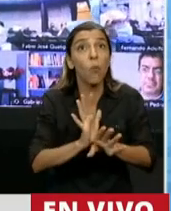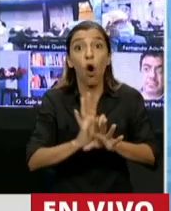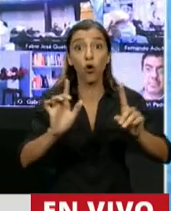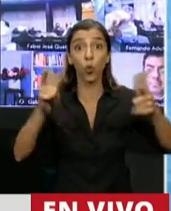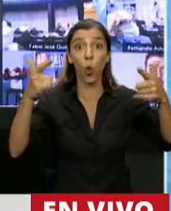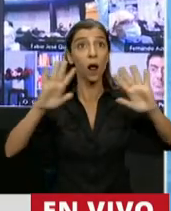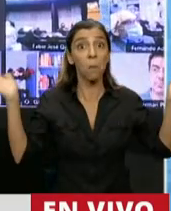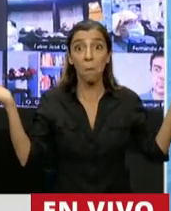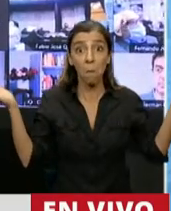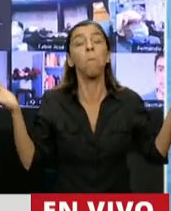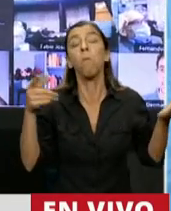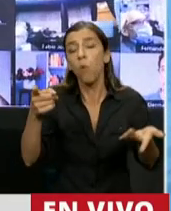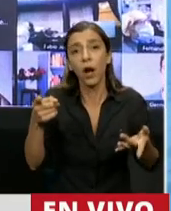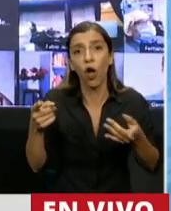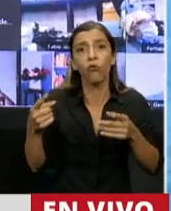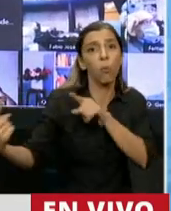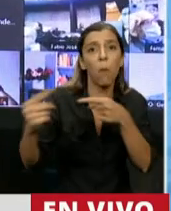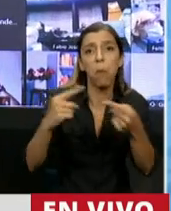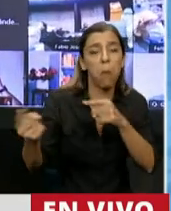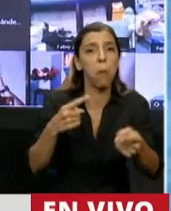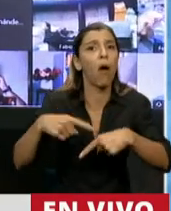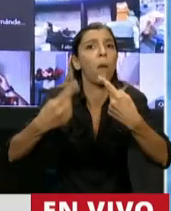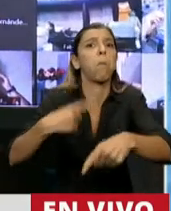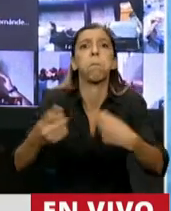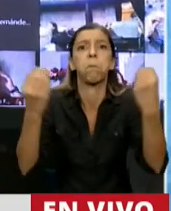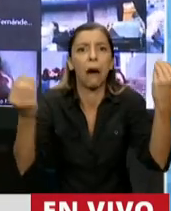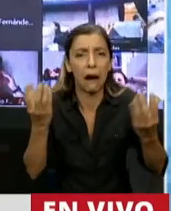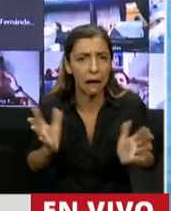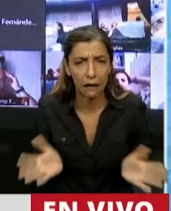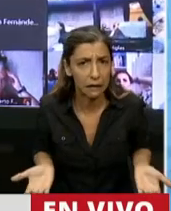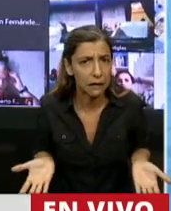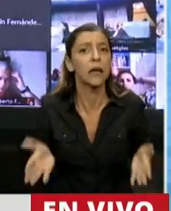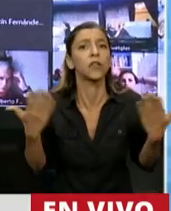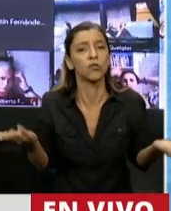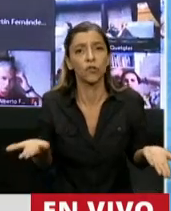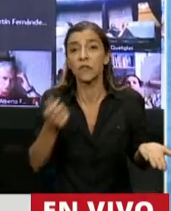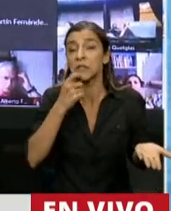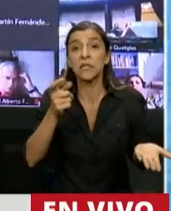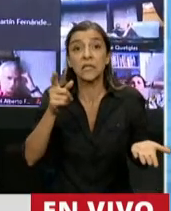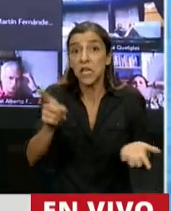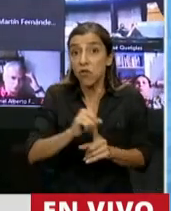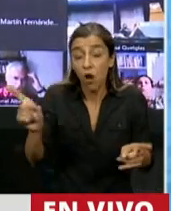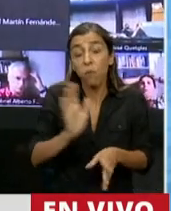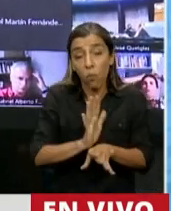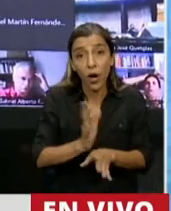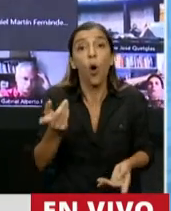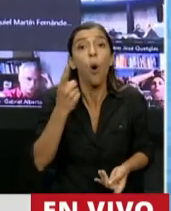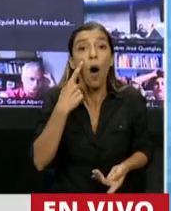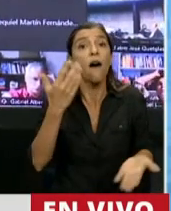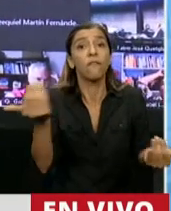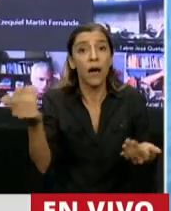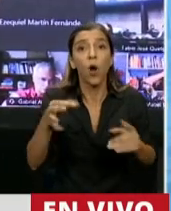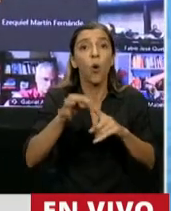discutiendo y si no hagamos una verificación del quórum en los términos que está planteado en el protocolo que sigue